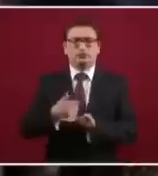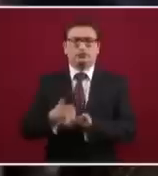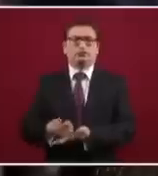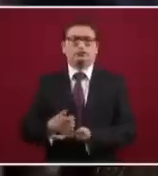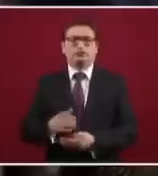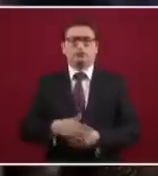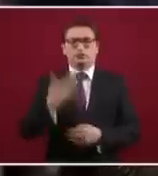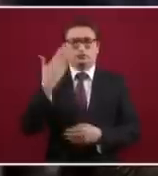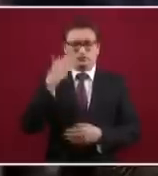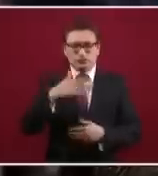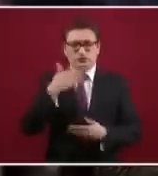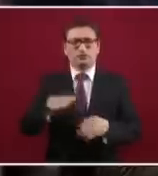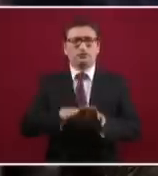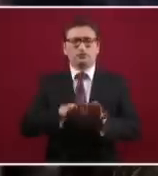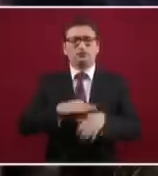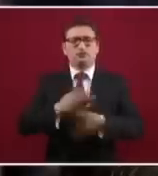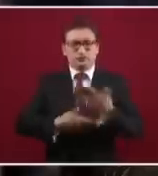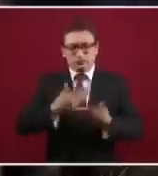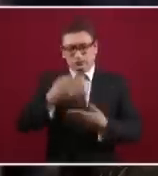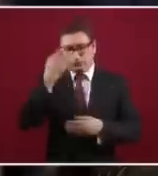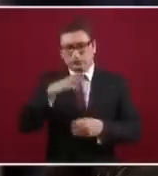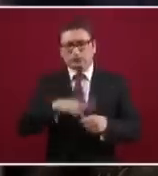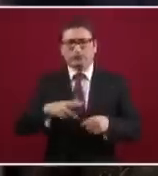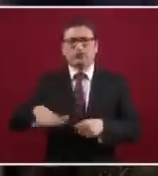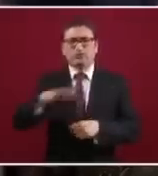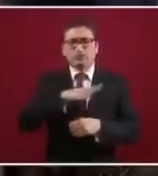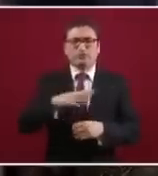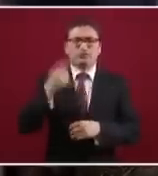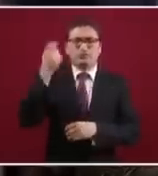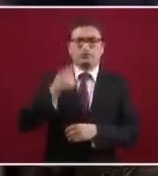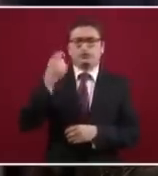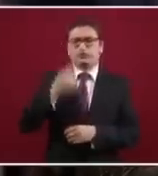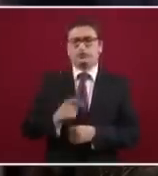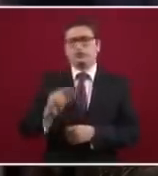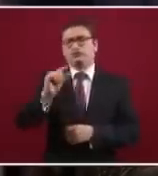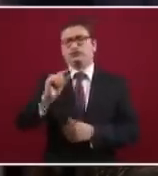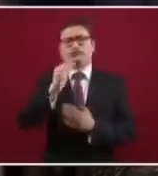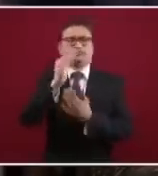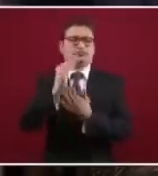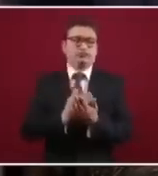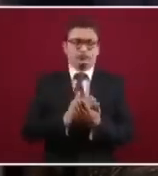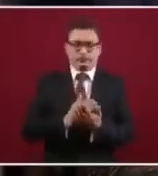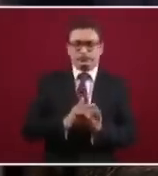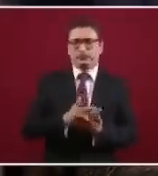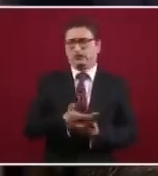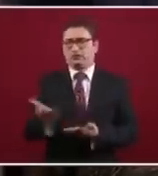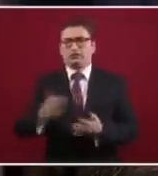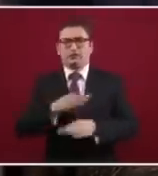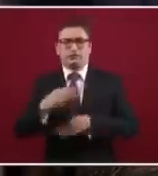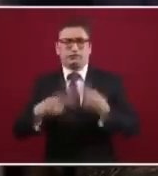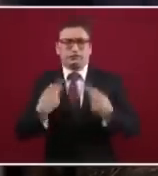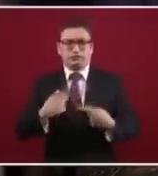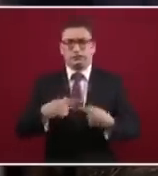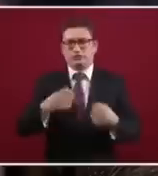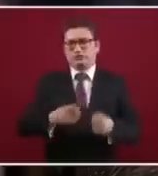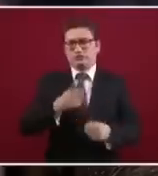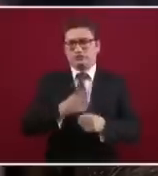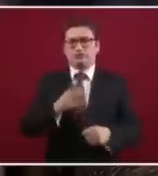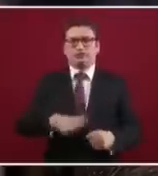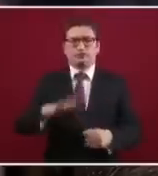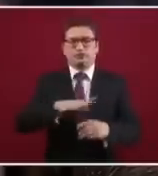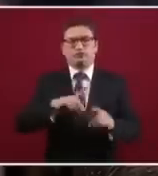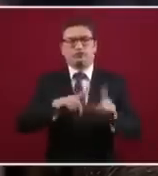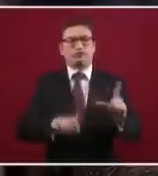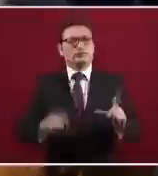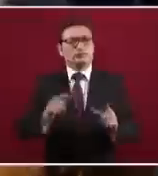usted sabe, el Servicio Exterior en el retiro recibe las pensiones más bajas entre los servidores de seguridad nacional.